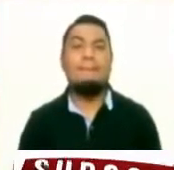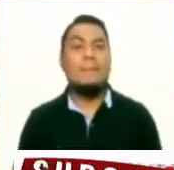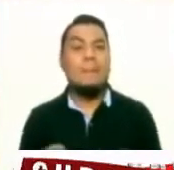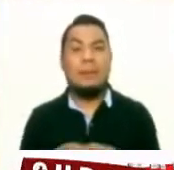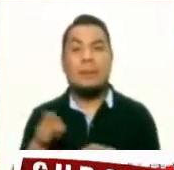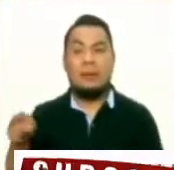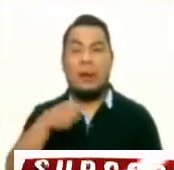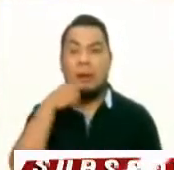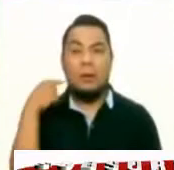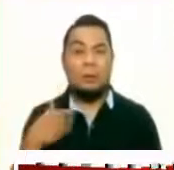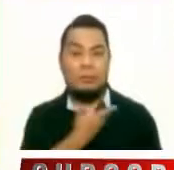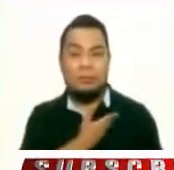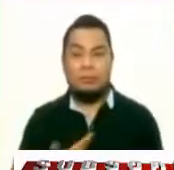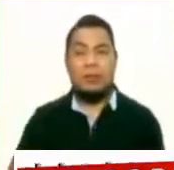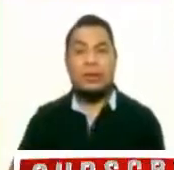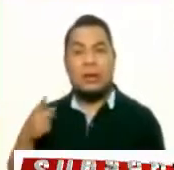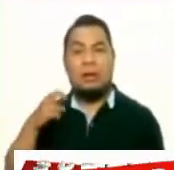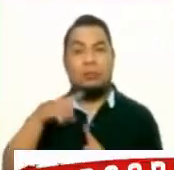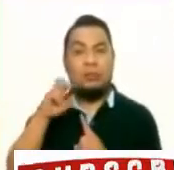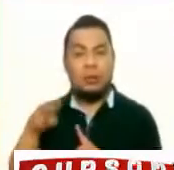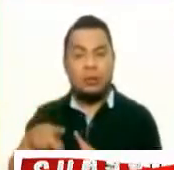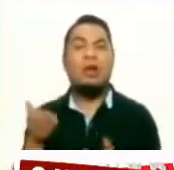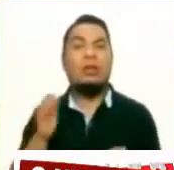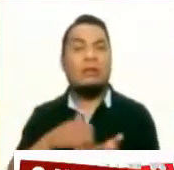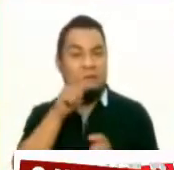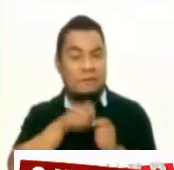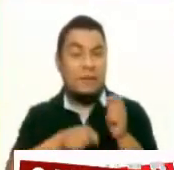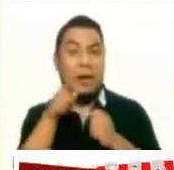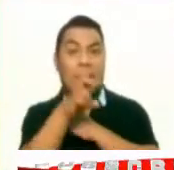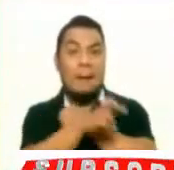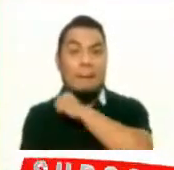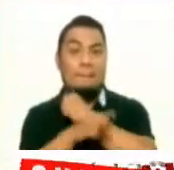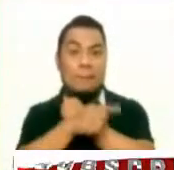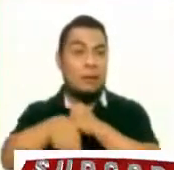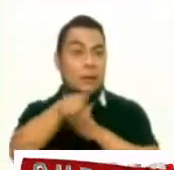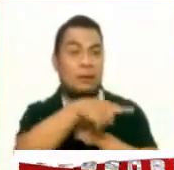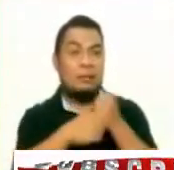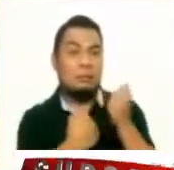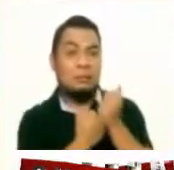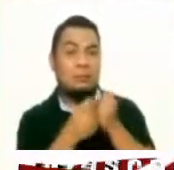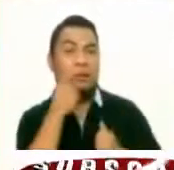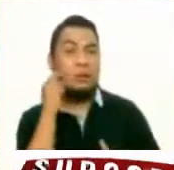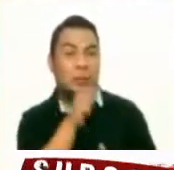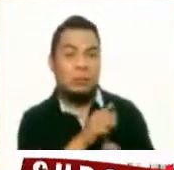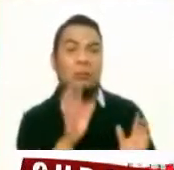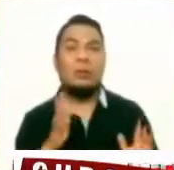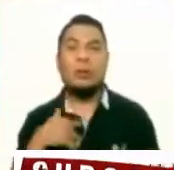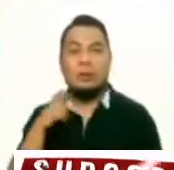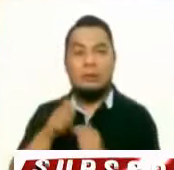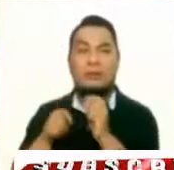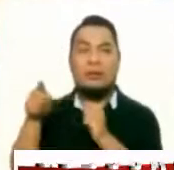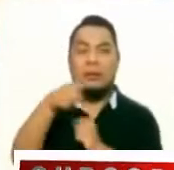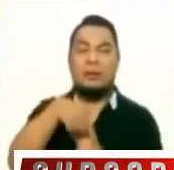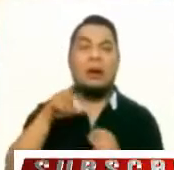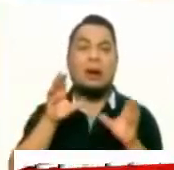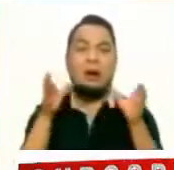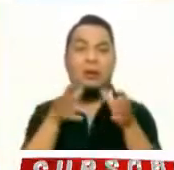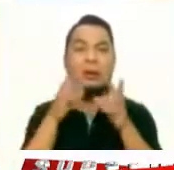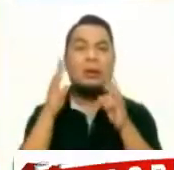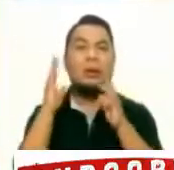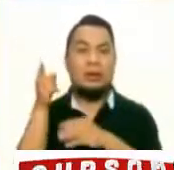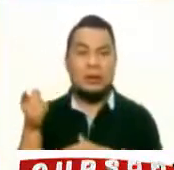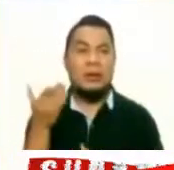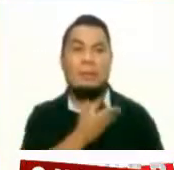tanto, Vladimir Putin volvió a amenazar a quienes interfieran en el conflicto bélico en Ucrania. Ante parlamentarios en San Petersburgo,